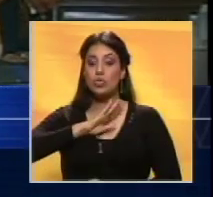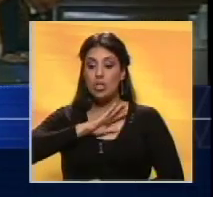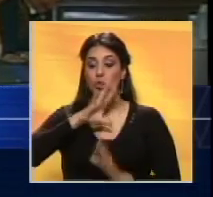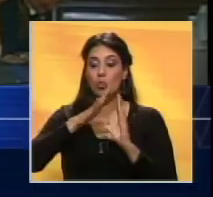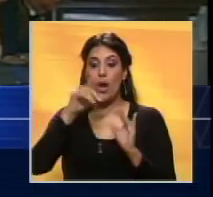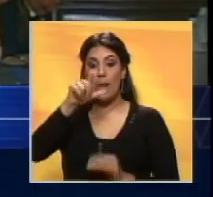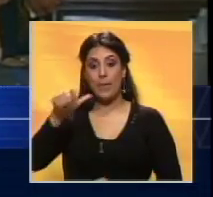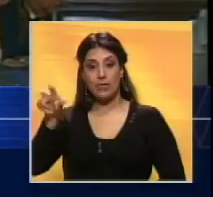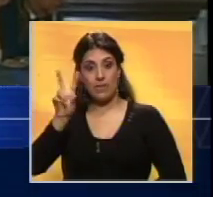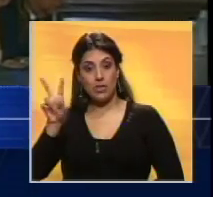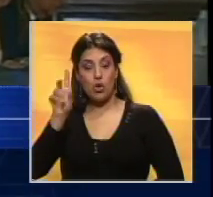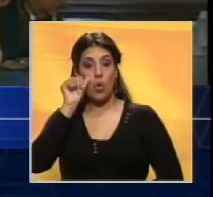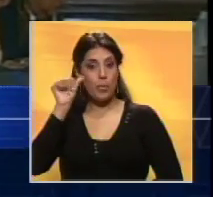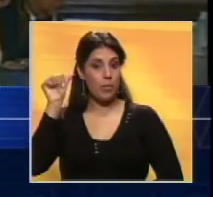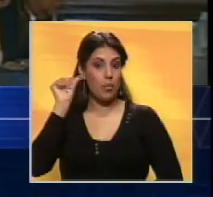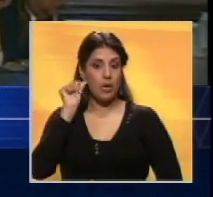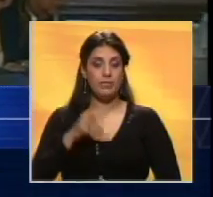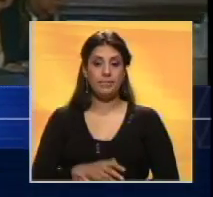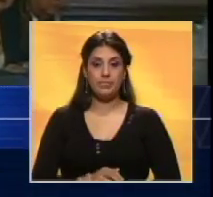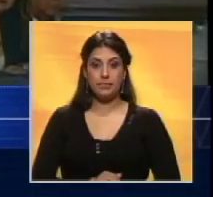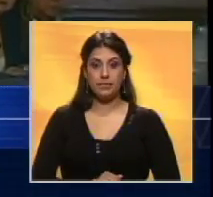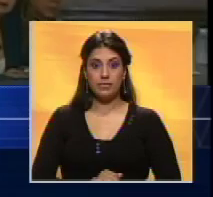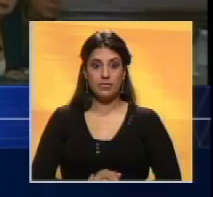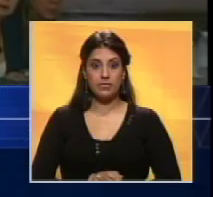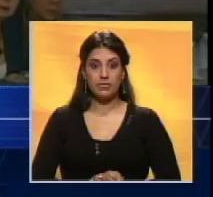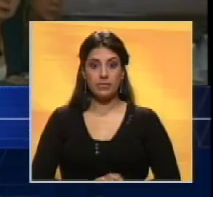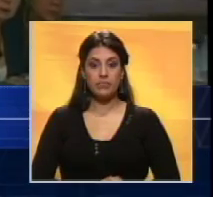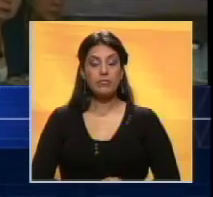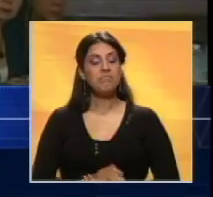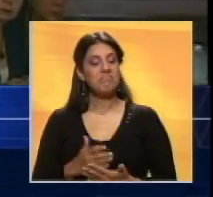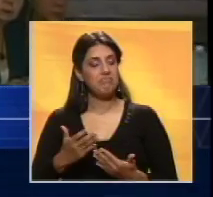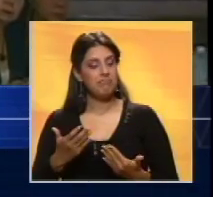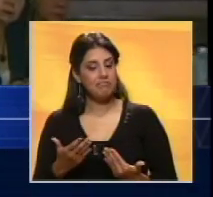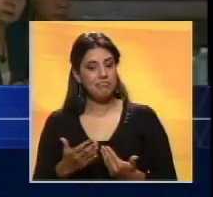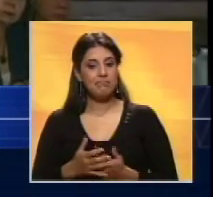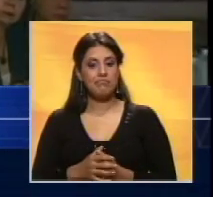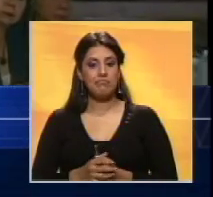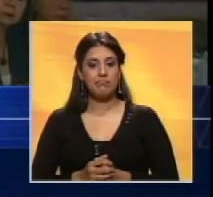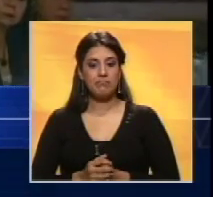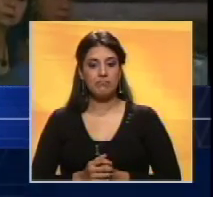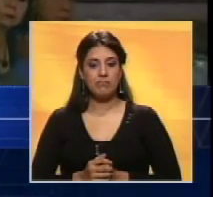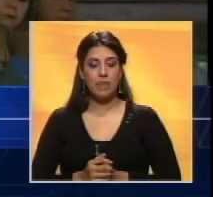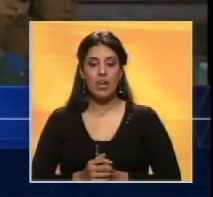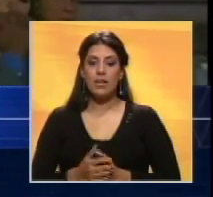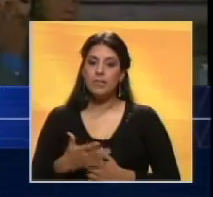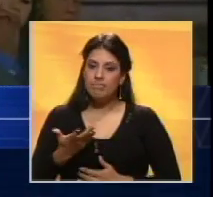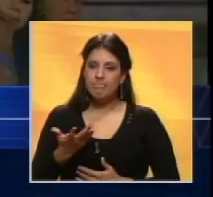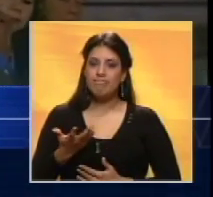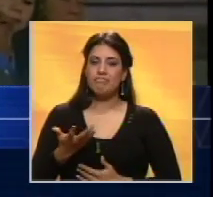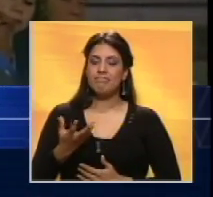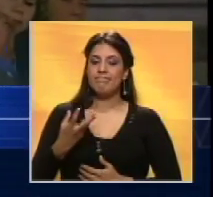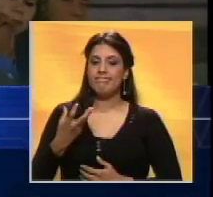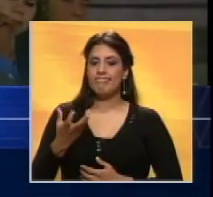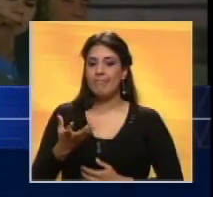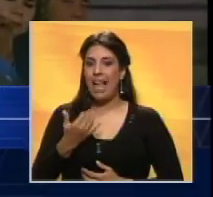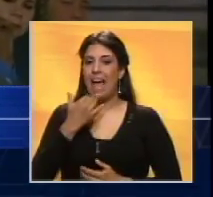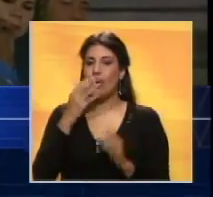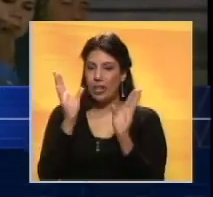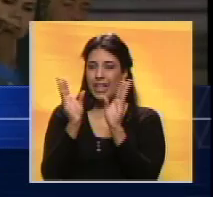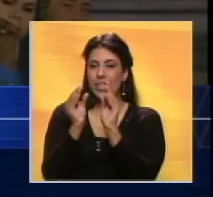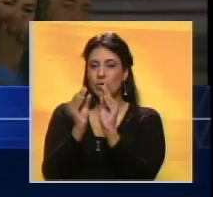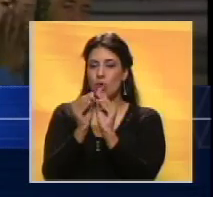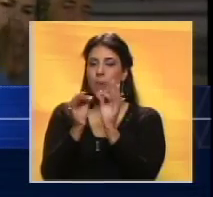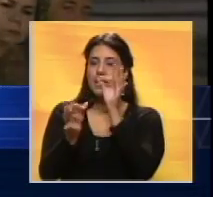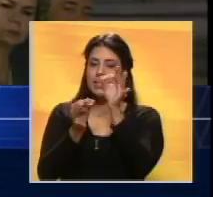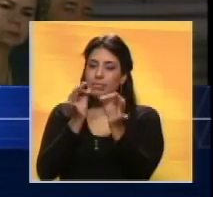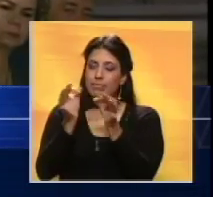los venezolanos y venezolanas. De manera que, de manera resumida, pues